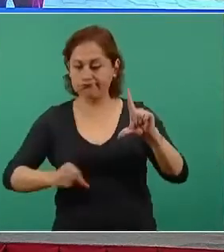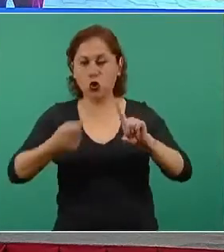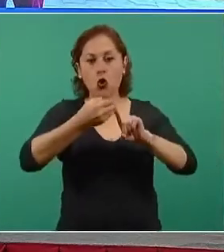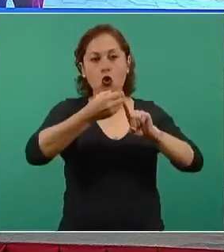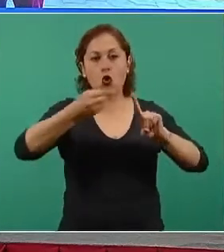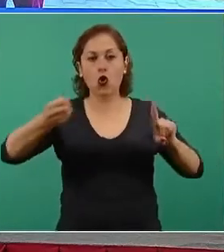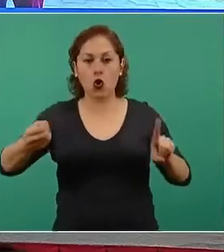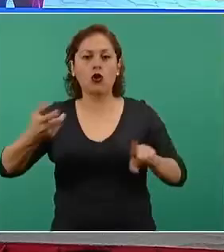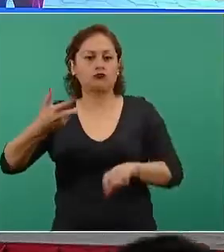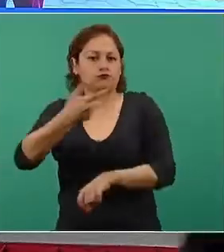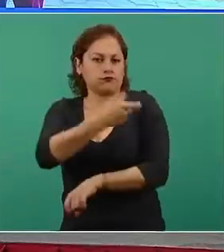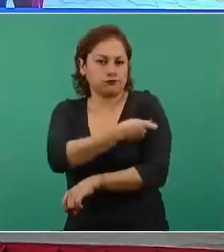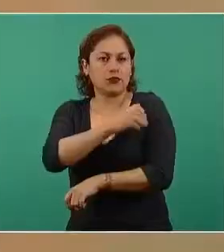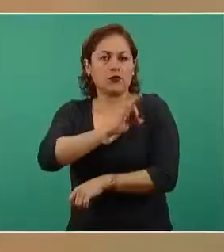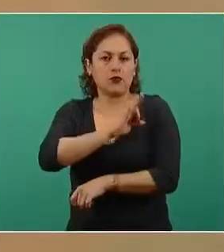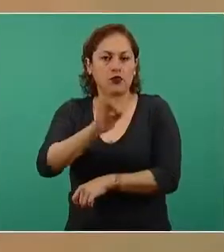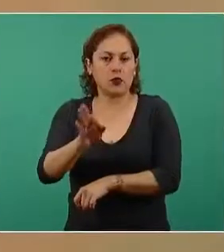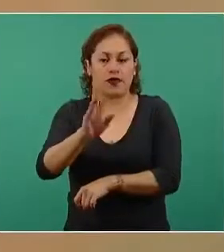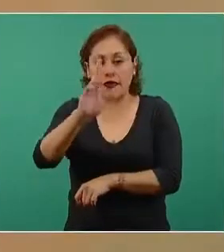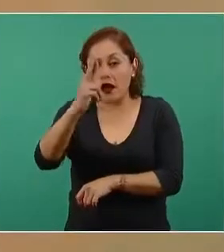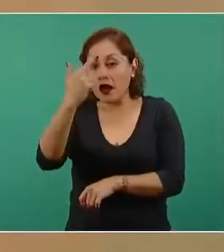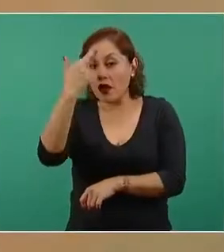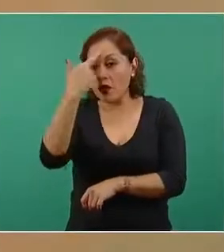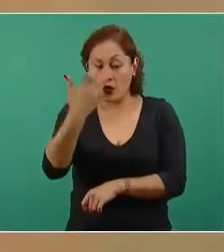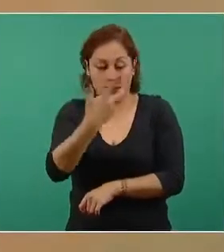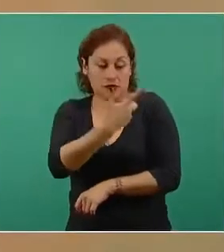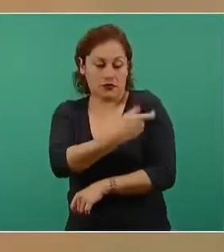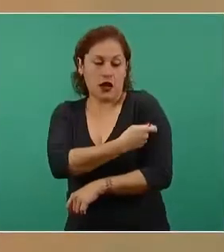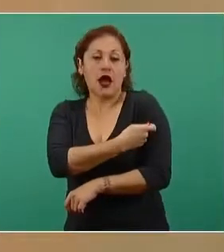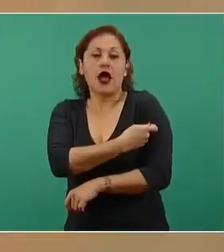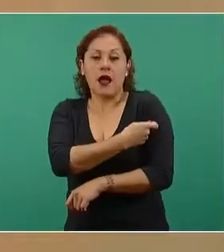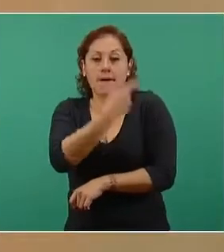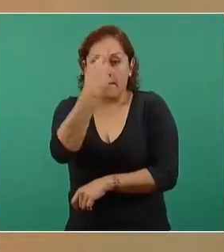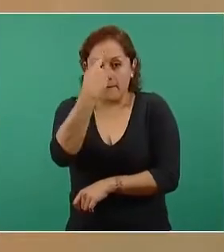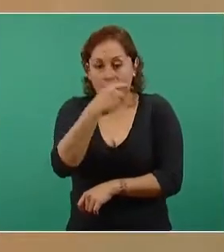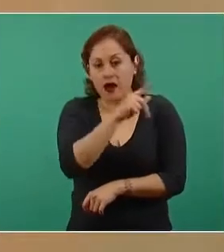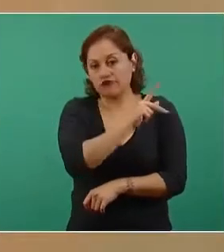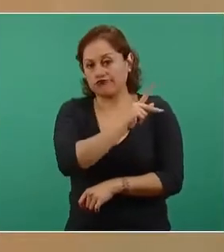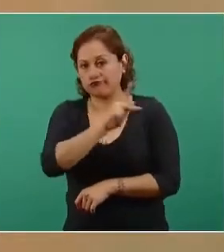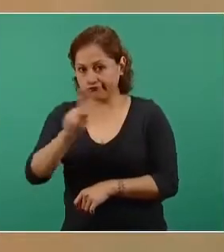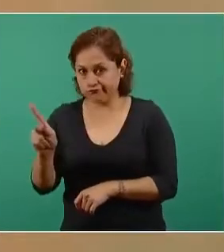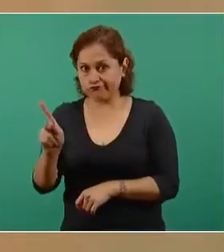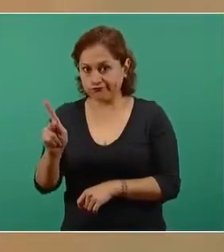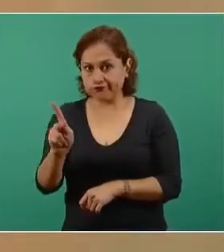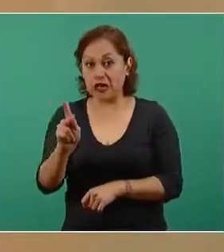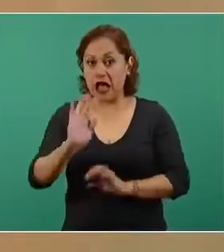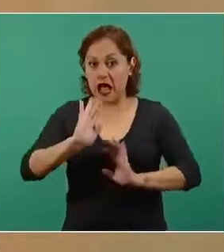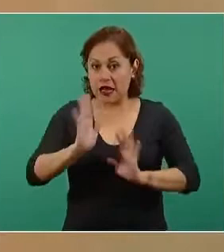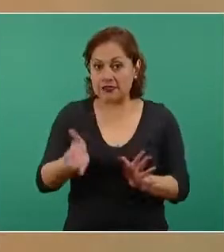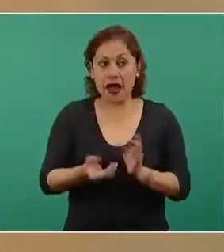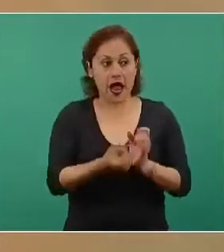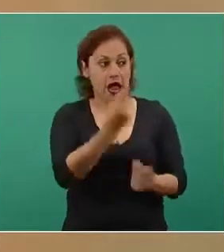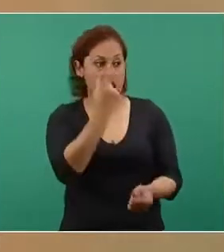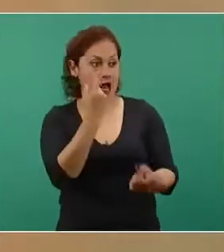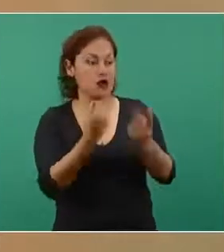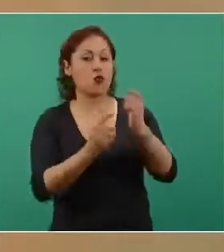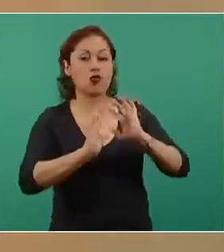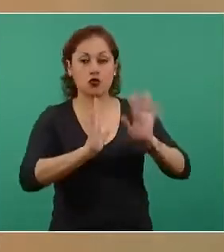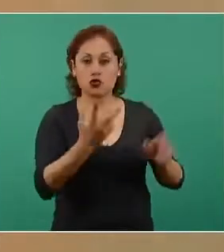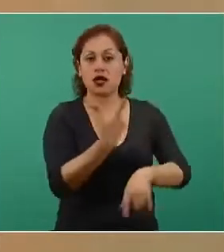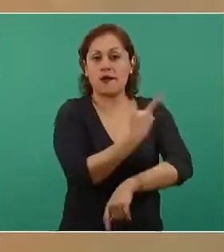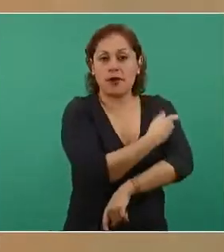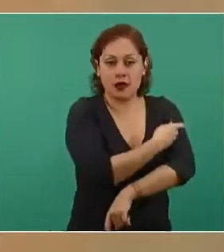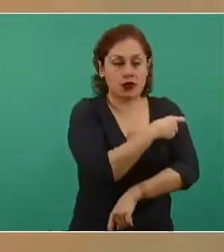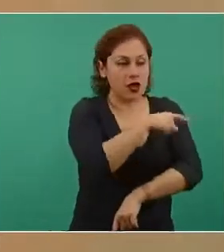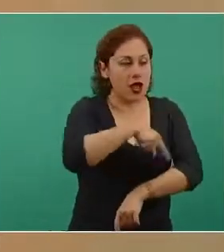es un beneficio pues para toda la población. Quienes sean vacunados pues también protegen a los que al final no son población de riesgo, pues para